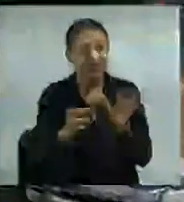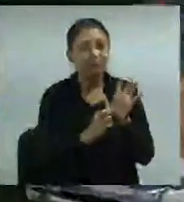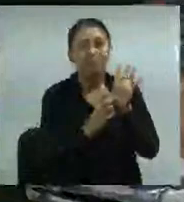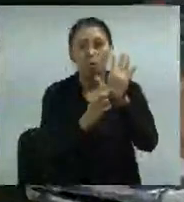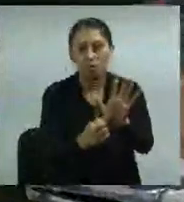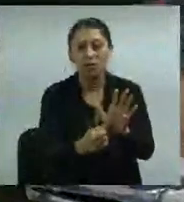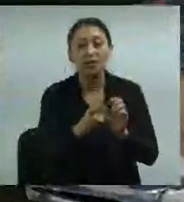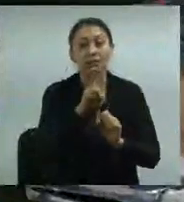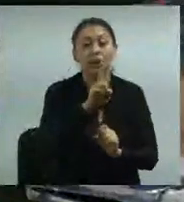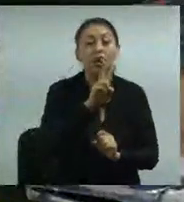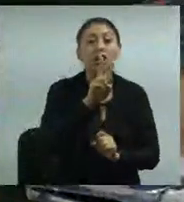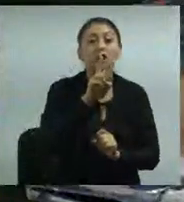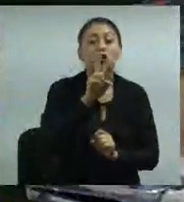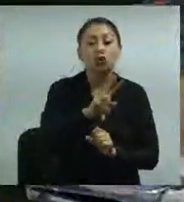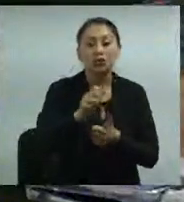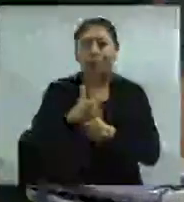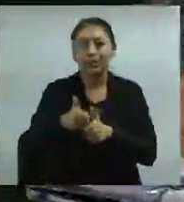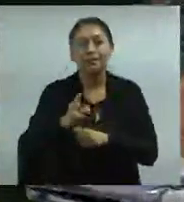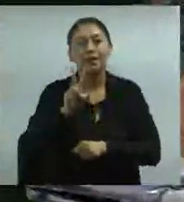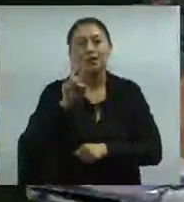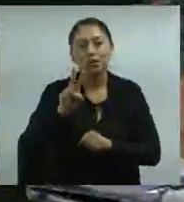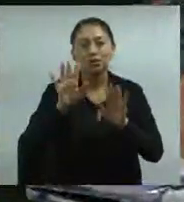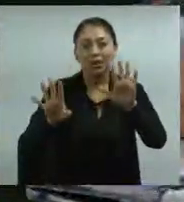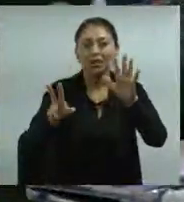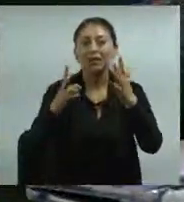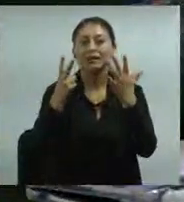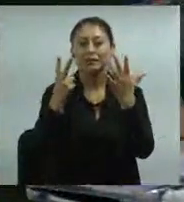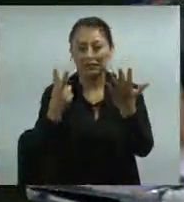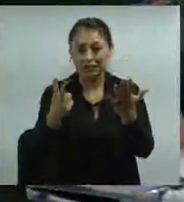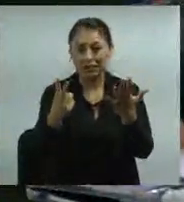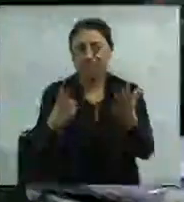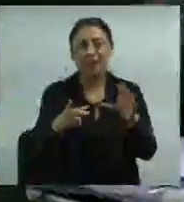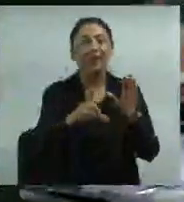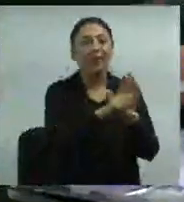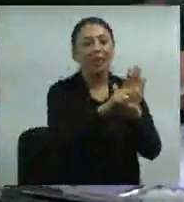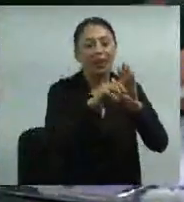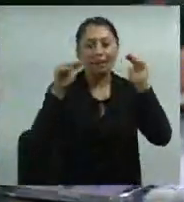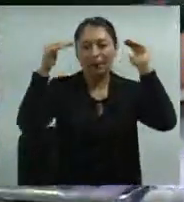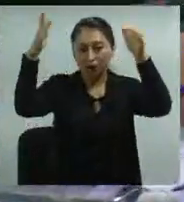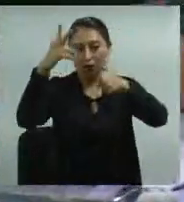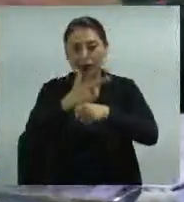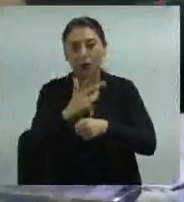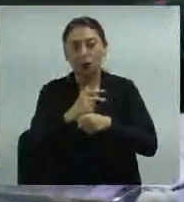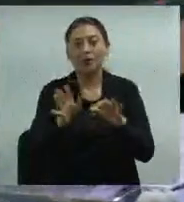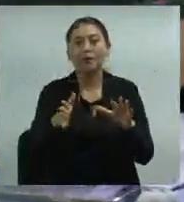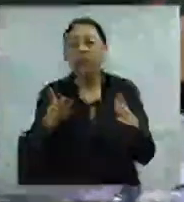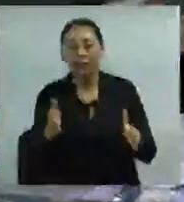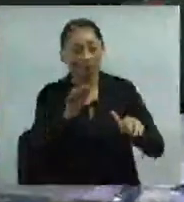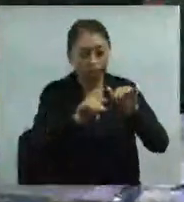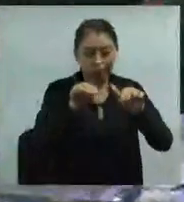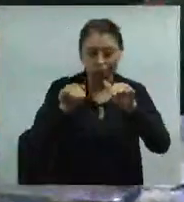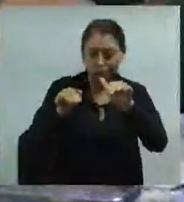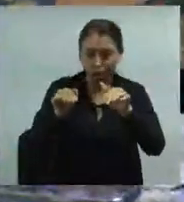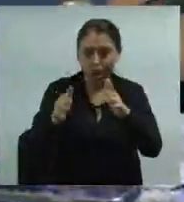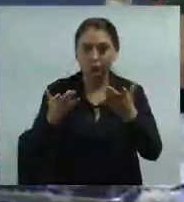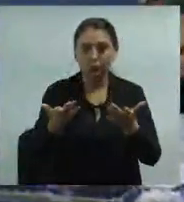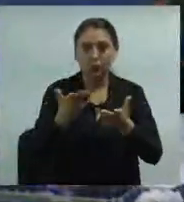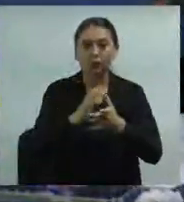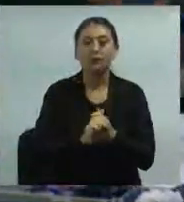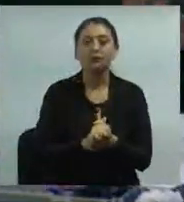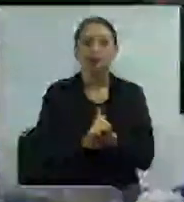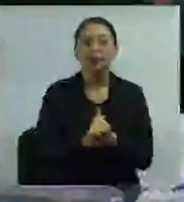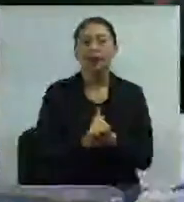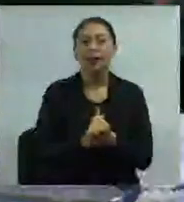artículos 215 y 217 de la Constitución Política de la República serán convocadas por